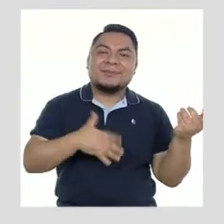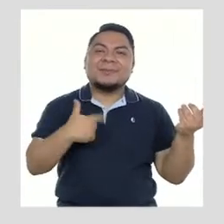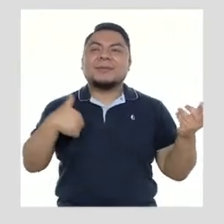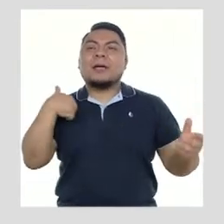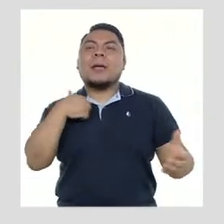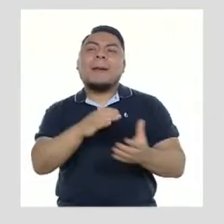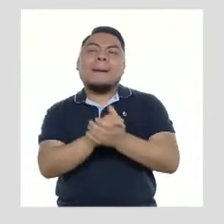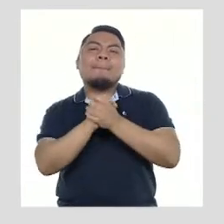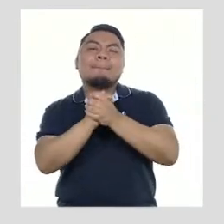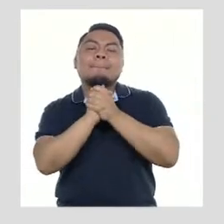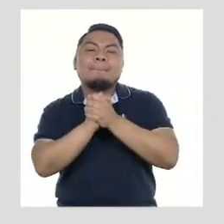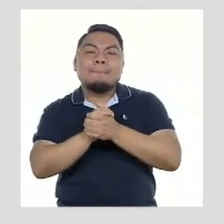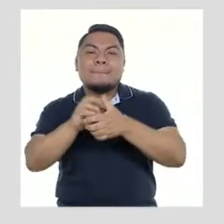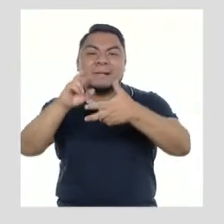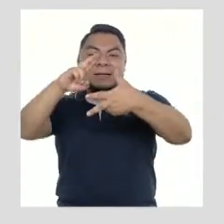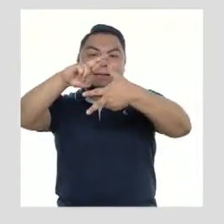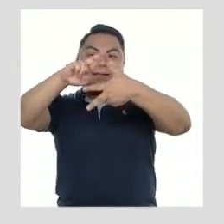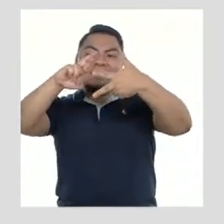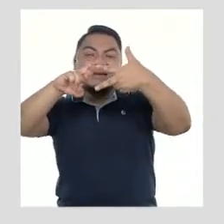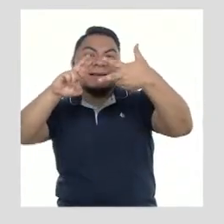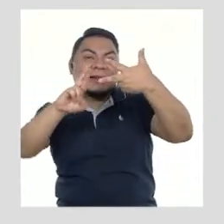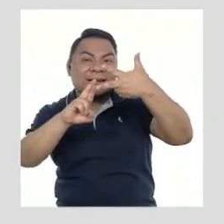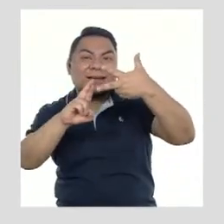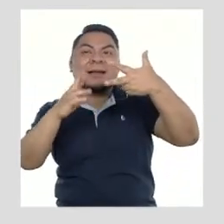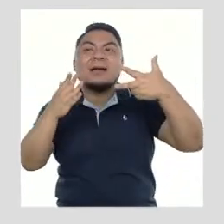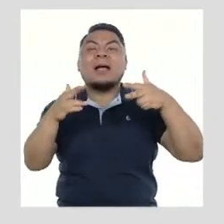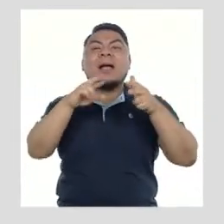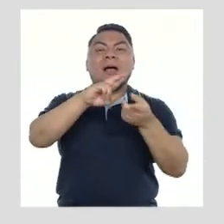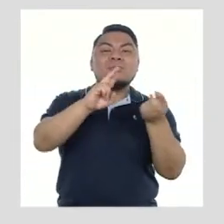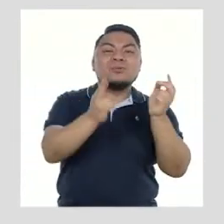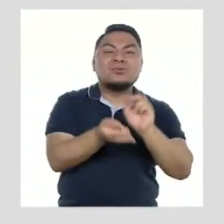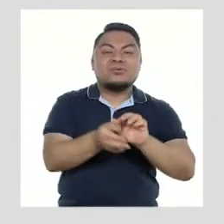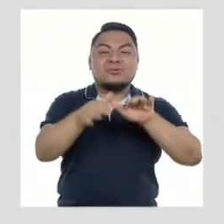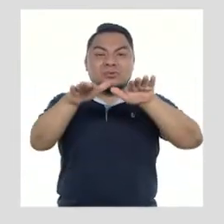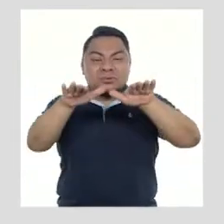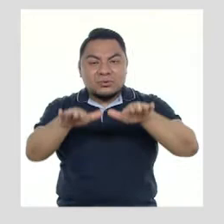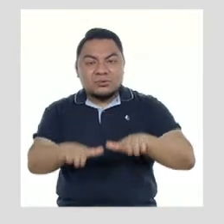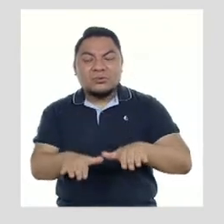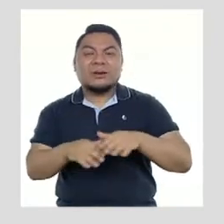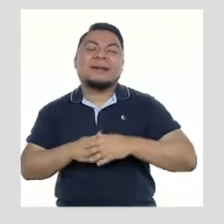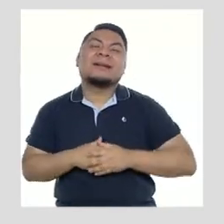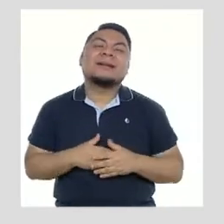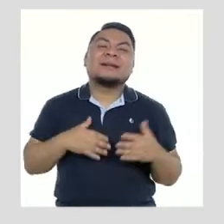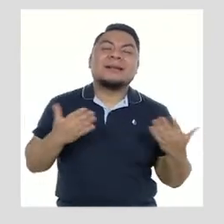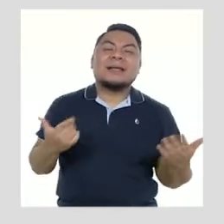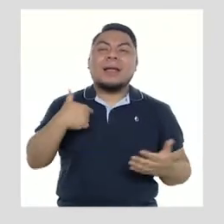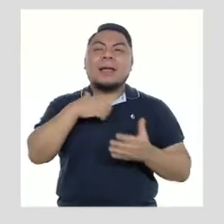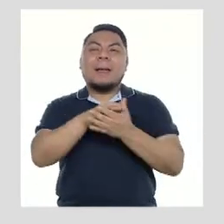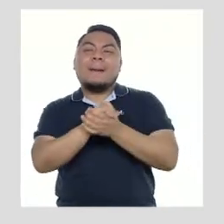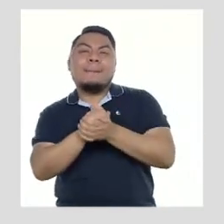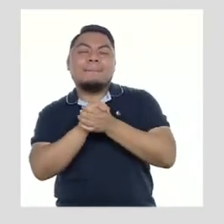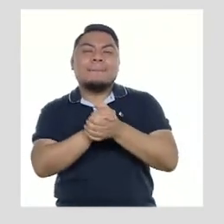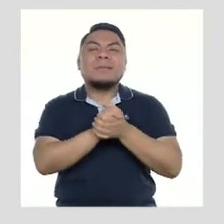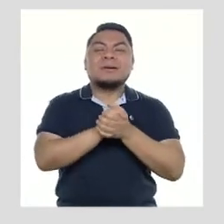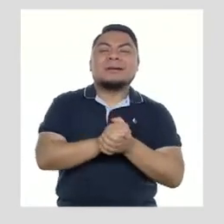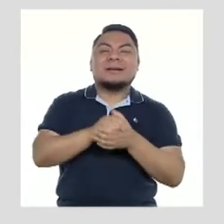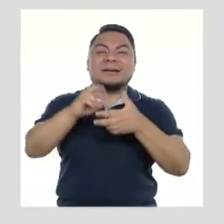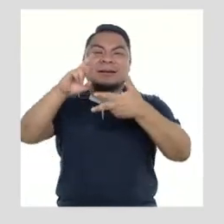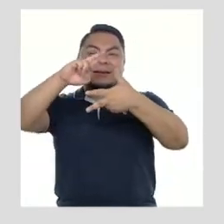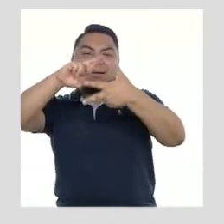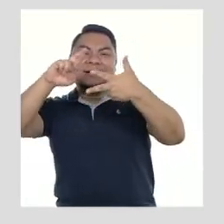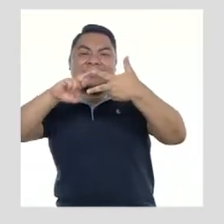Mis amigas las tres R's, reusar, reciclar, reducir. Mis amigas las